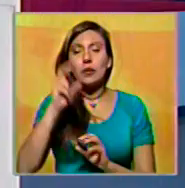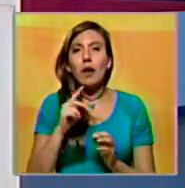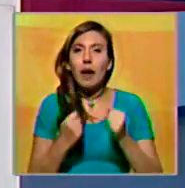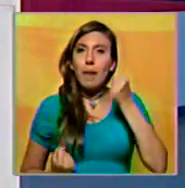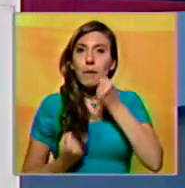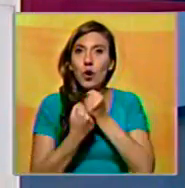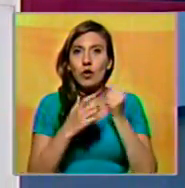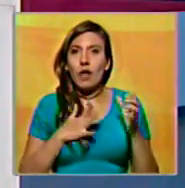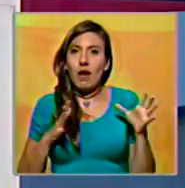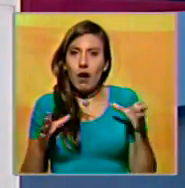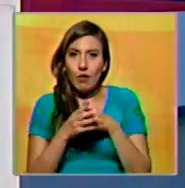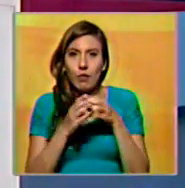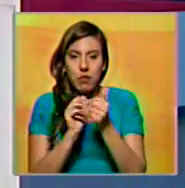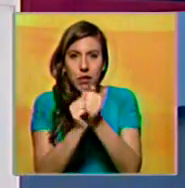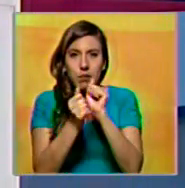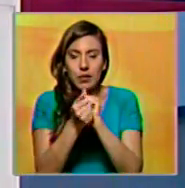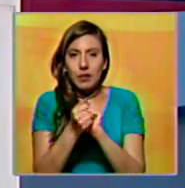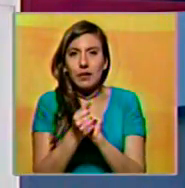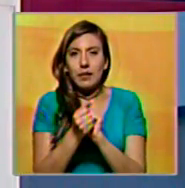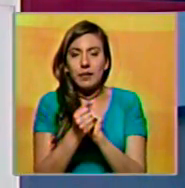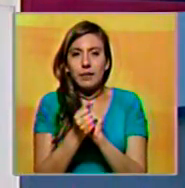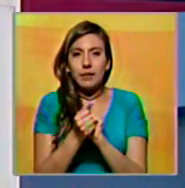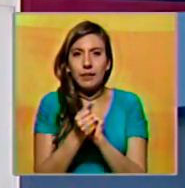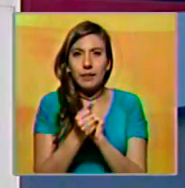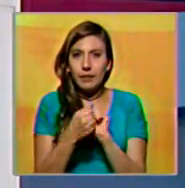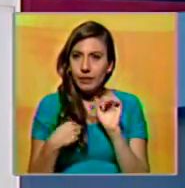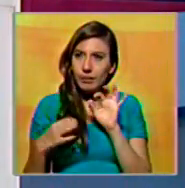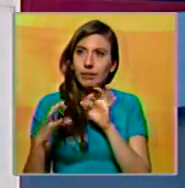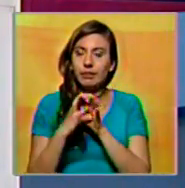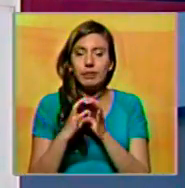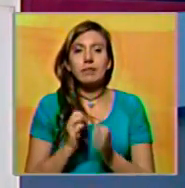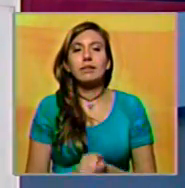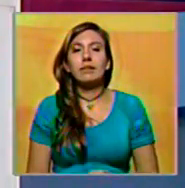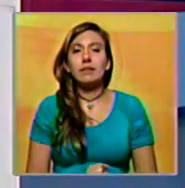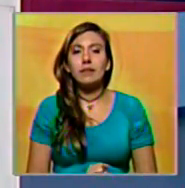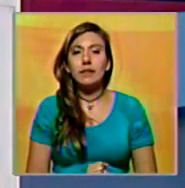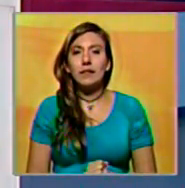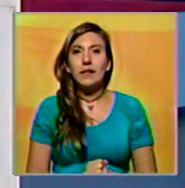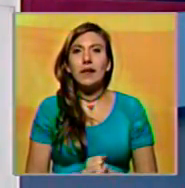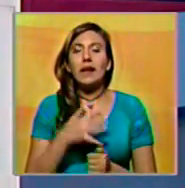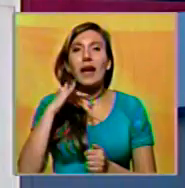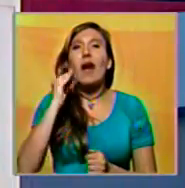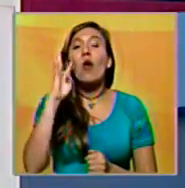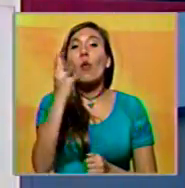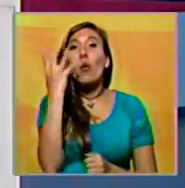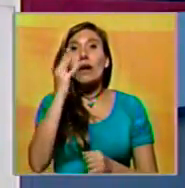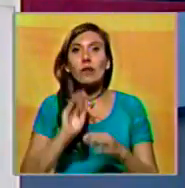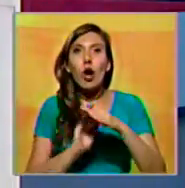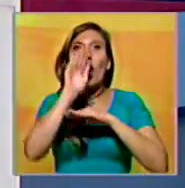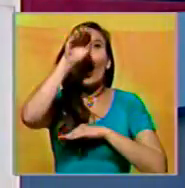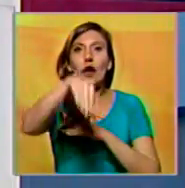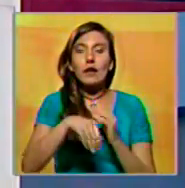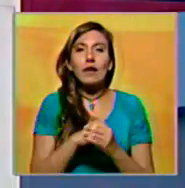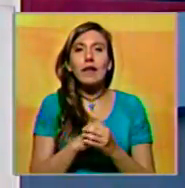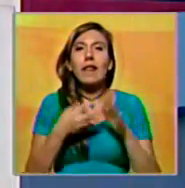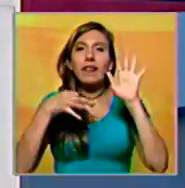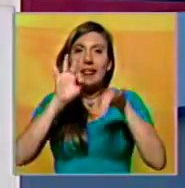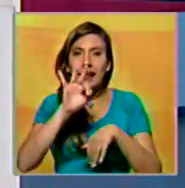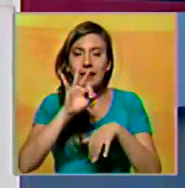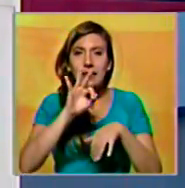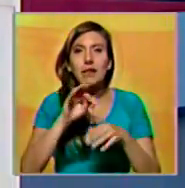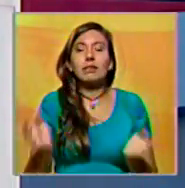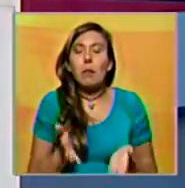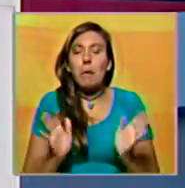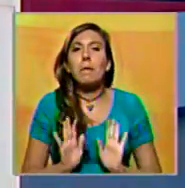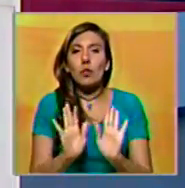en respaldo ofensivo encabezado por su compatriota Omar Infante, entre otros, quien descargó su cuarto jonrón de la campaña y terminó con 13 carreras